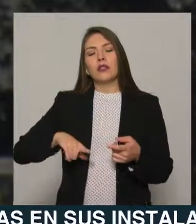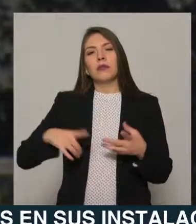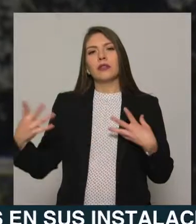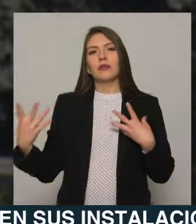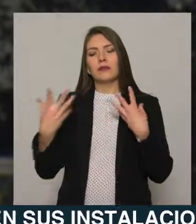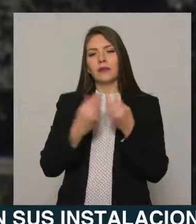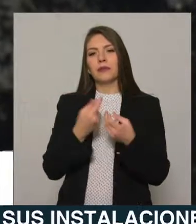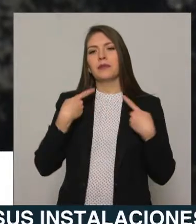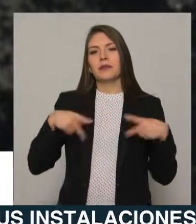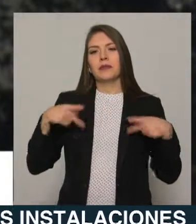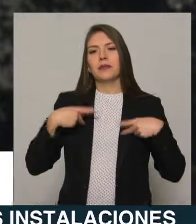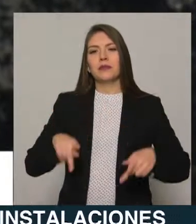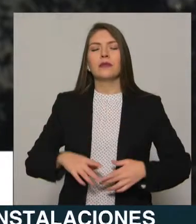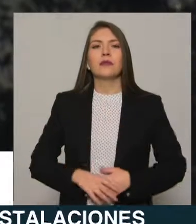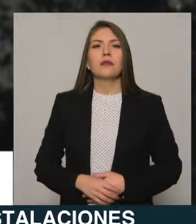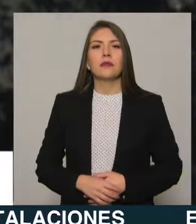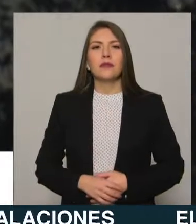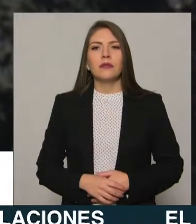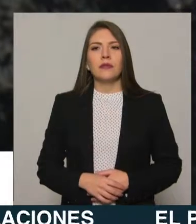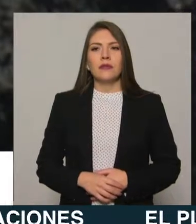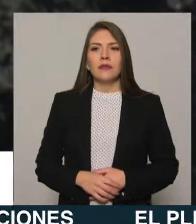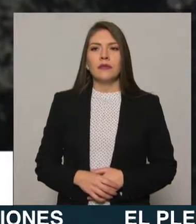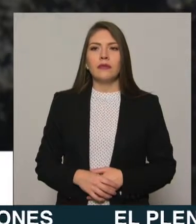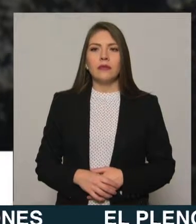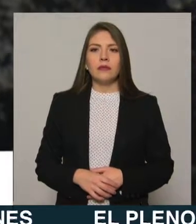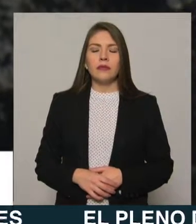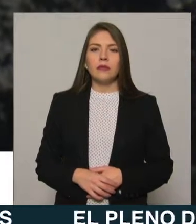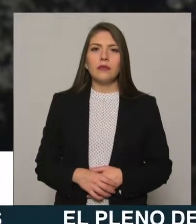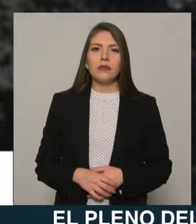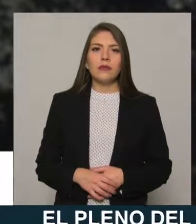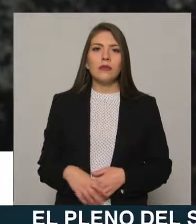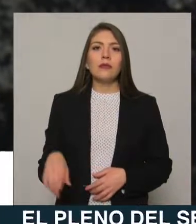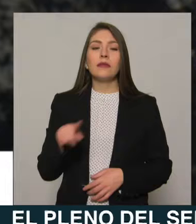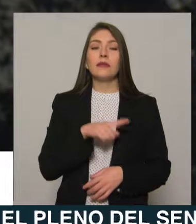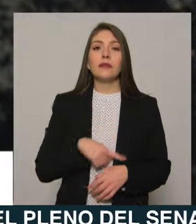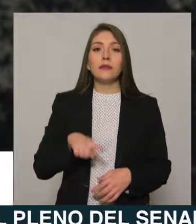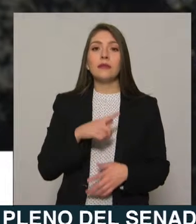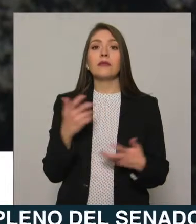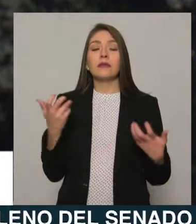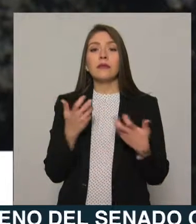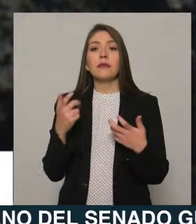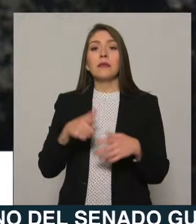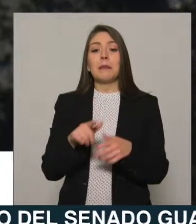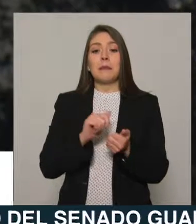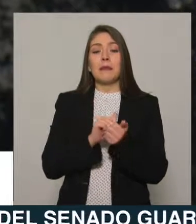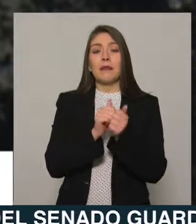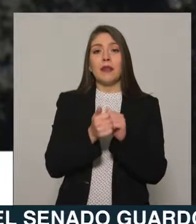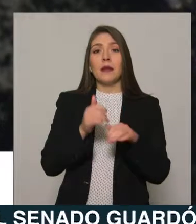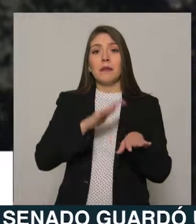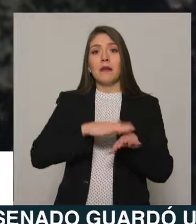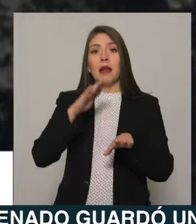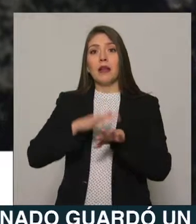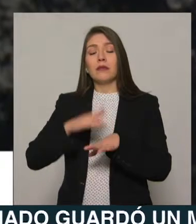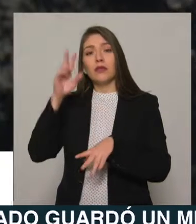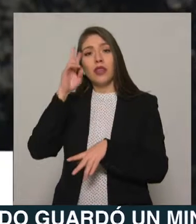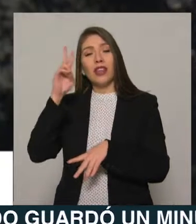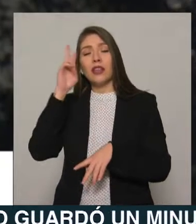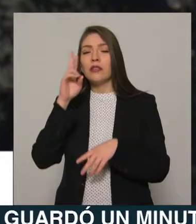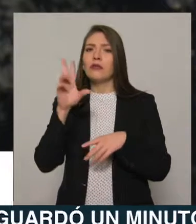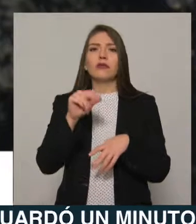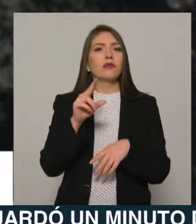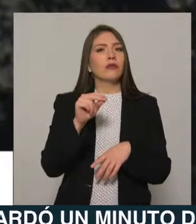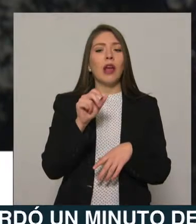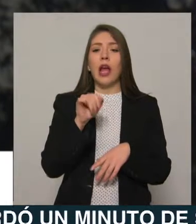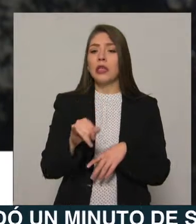Y nuestra convicción es que no es generando más violencia como se resuelven los problemas de